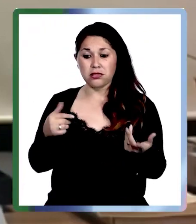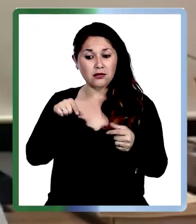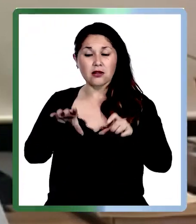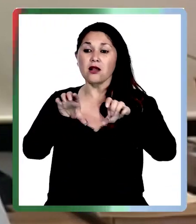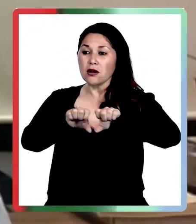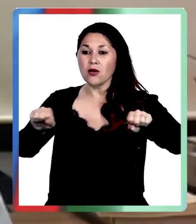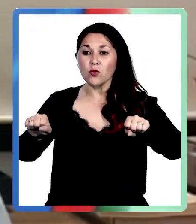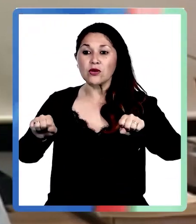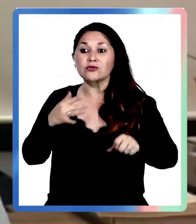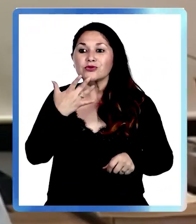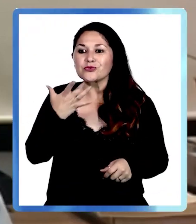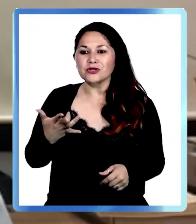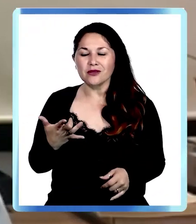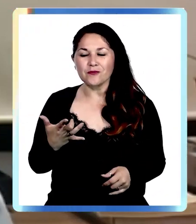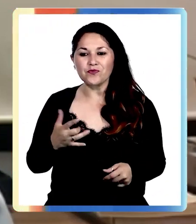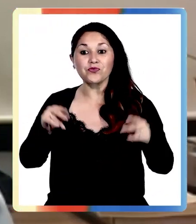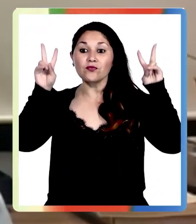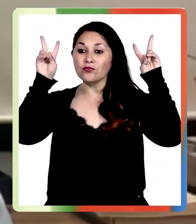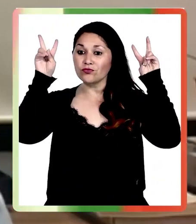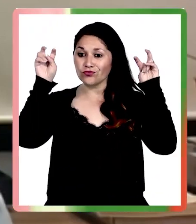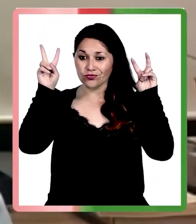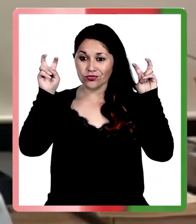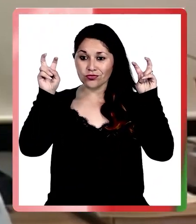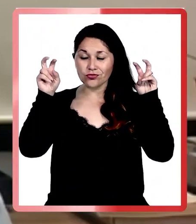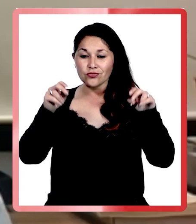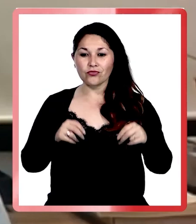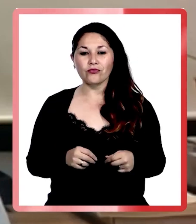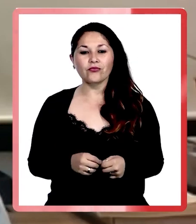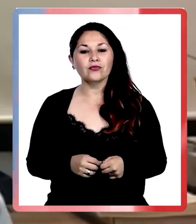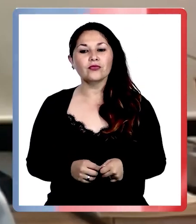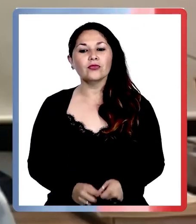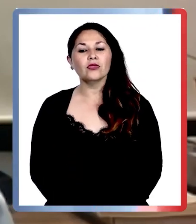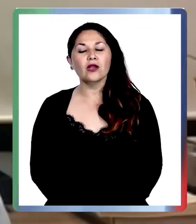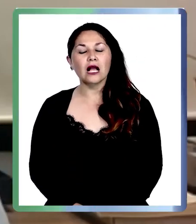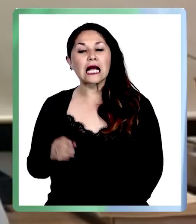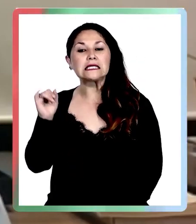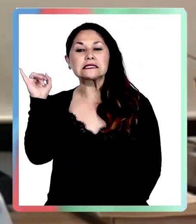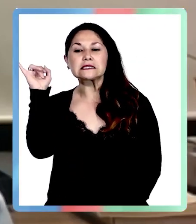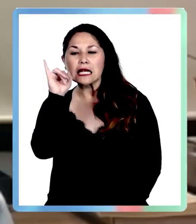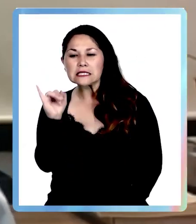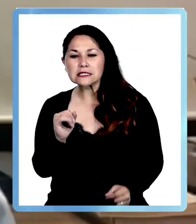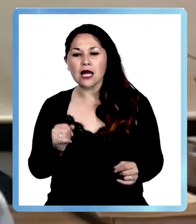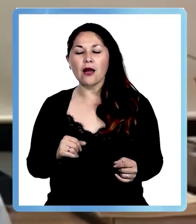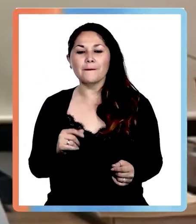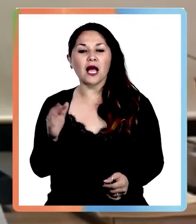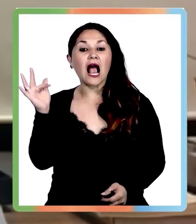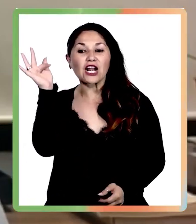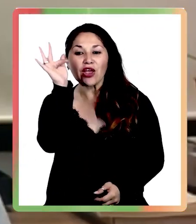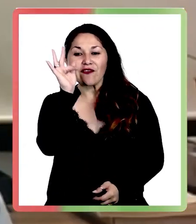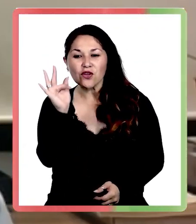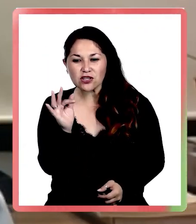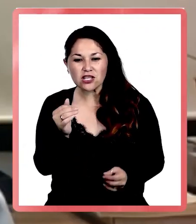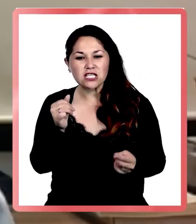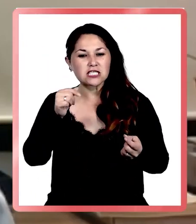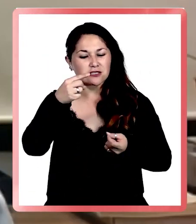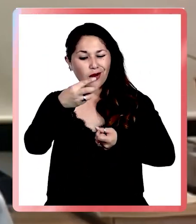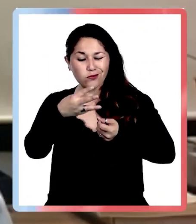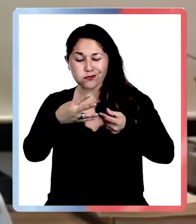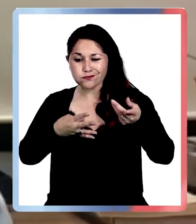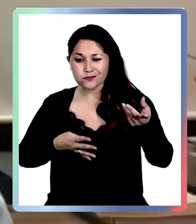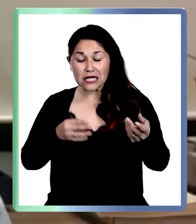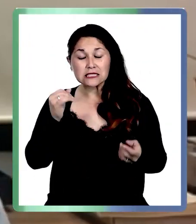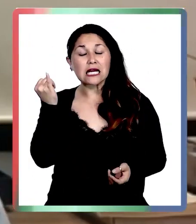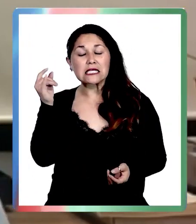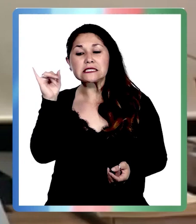acuerdos, porque el tema de las aseguradoras privadas, el tema de FONASA, el tema de la salud pública en